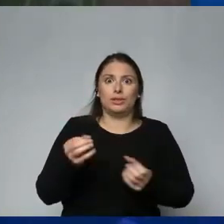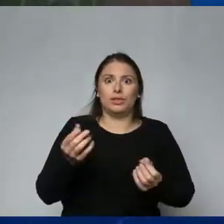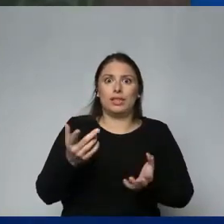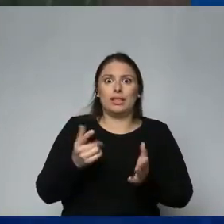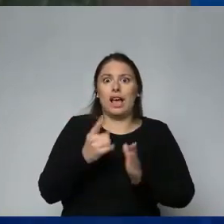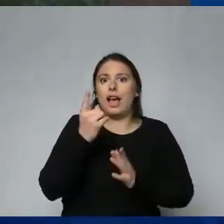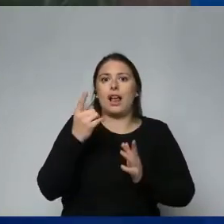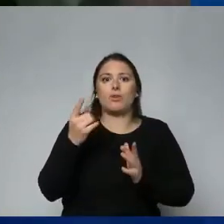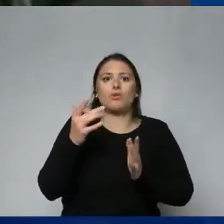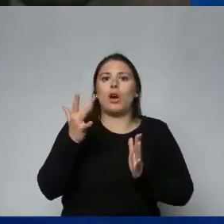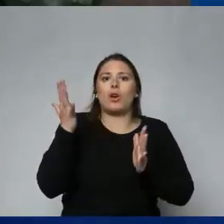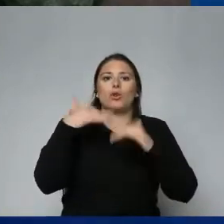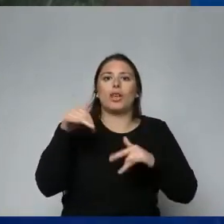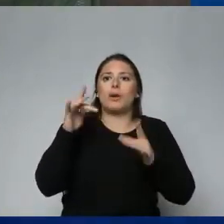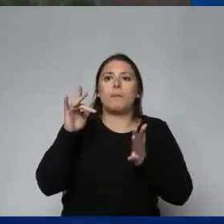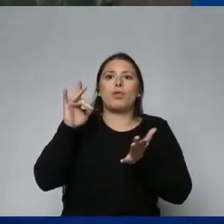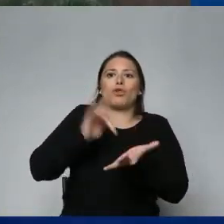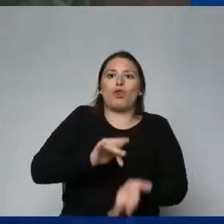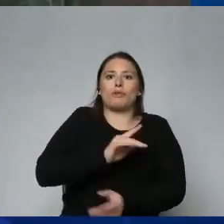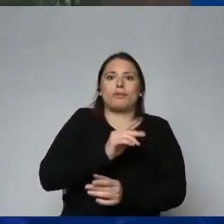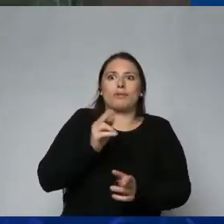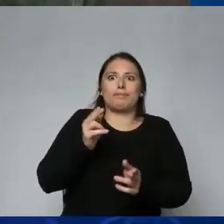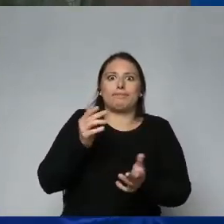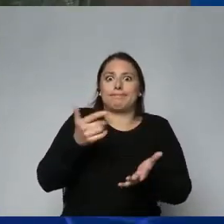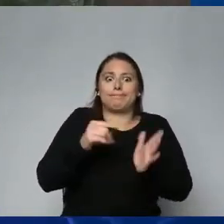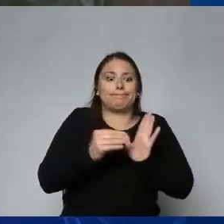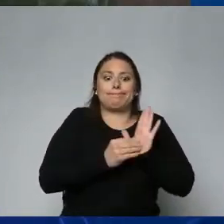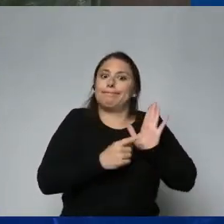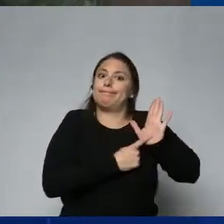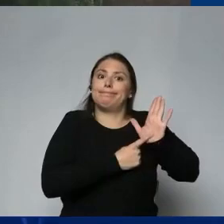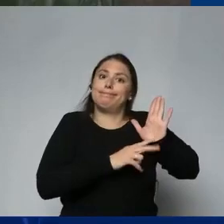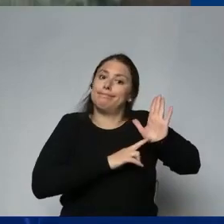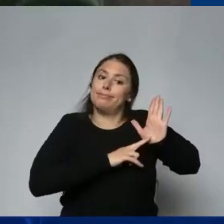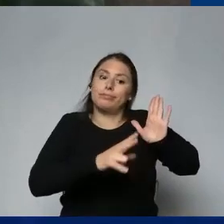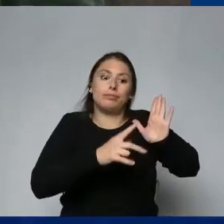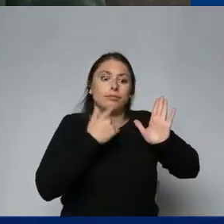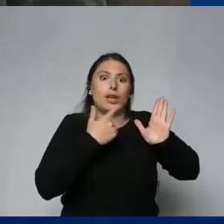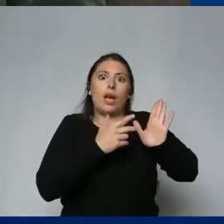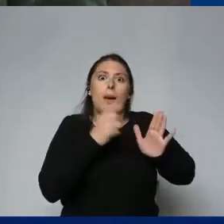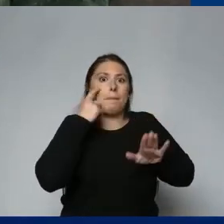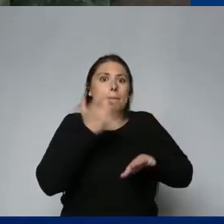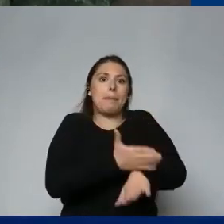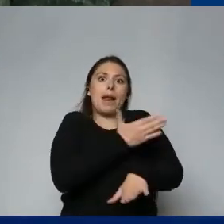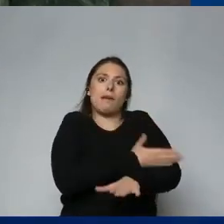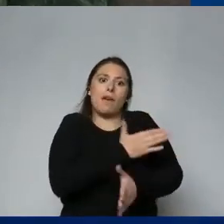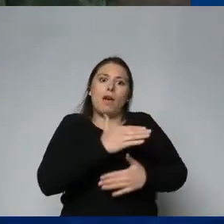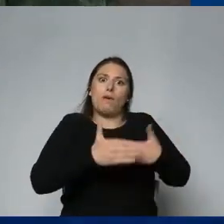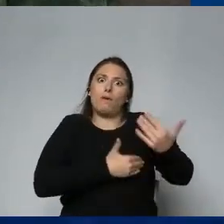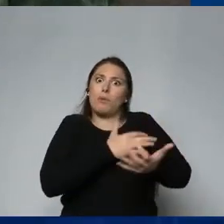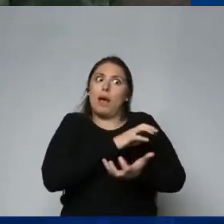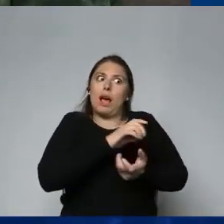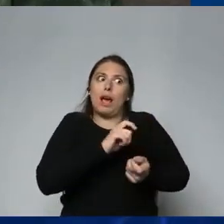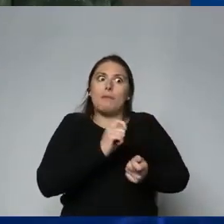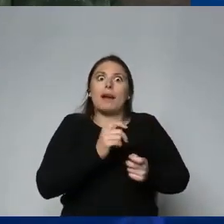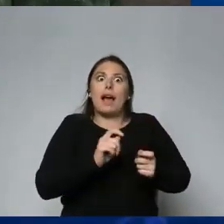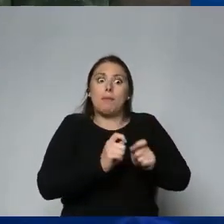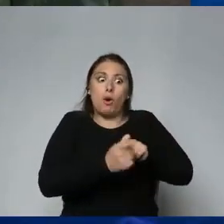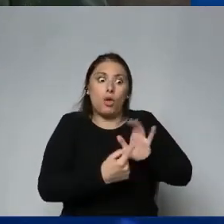principios que son intangibles porque están ahí y justamente la Constitución prevé mecanismos bien complejos para